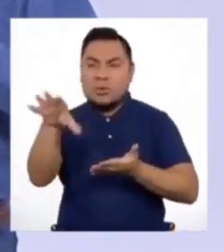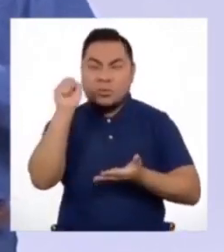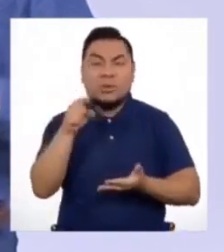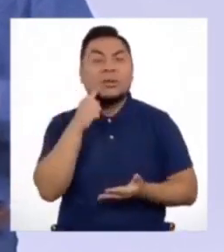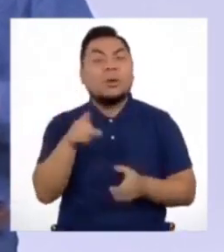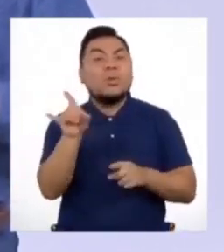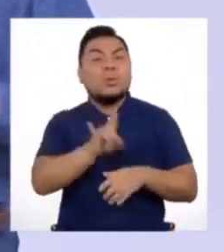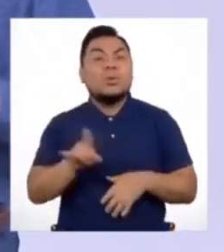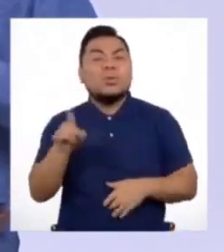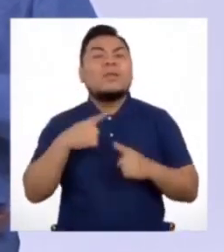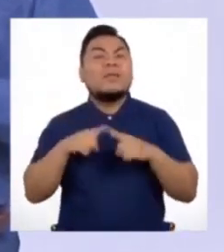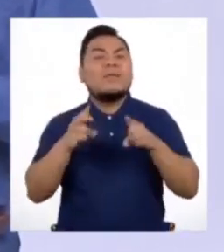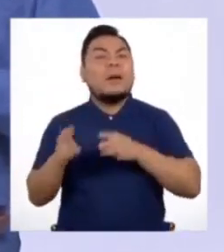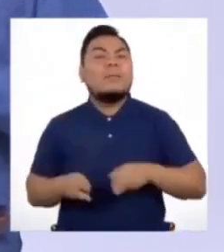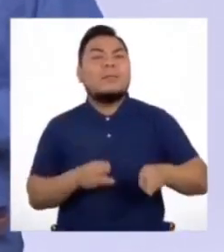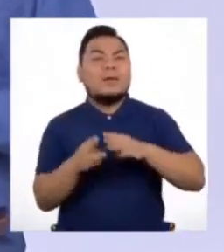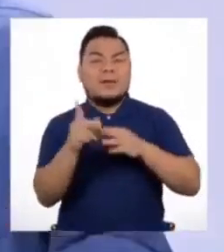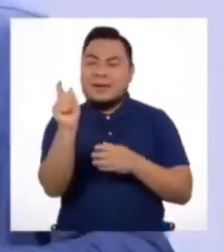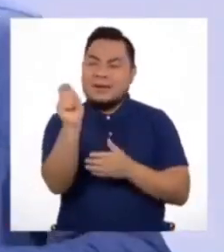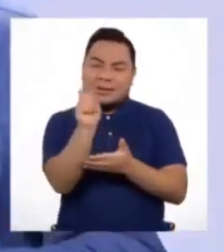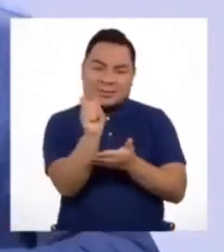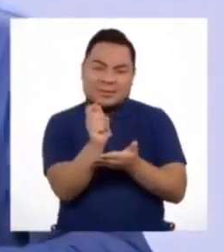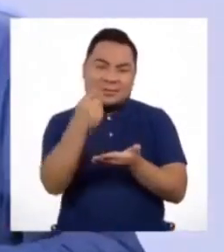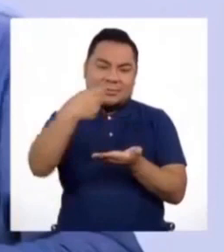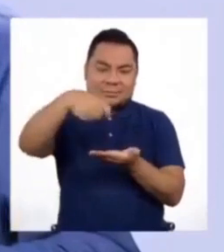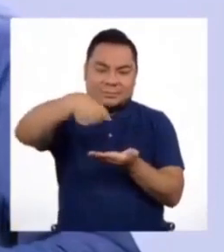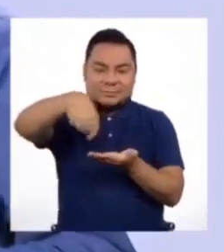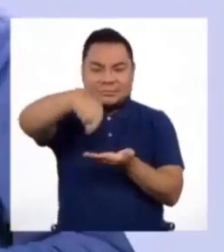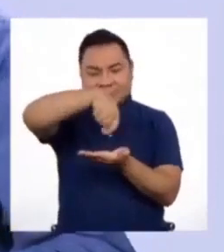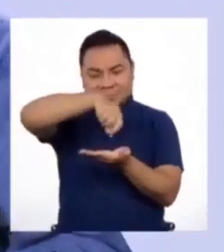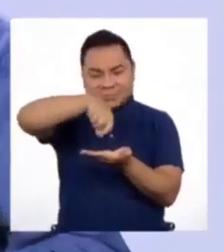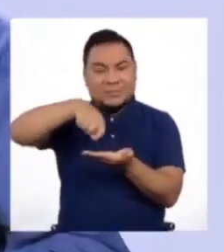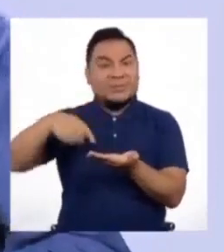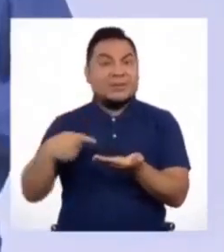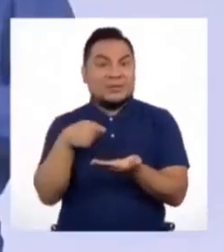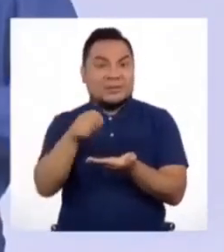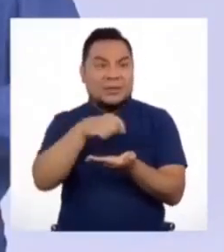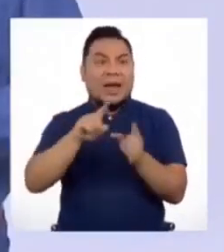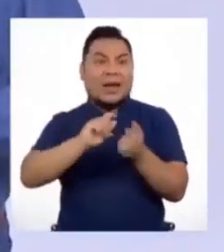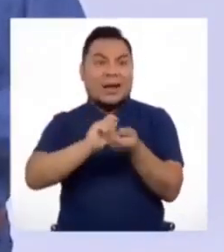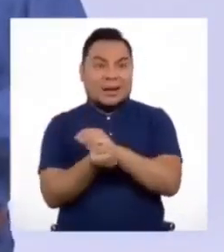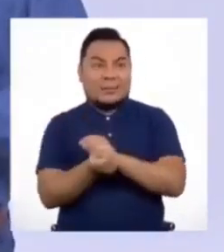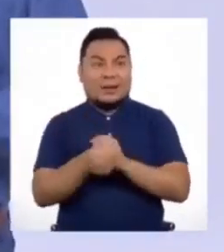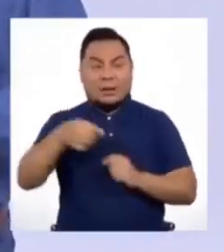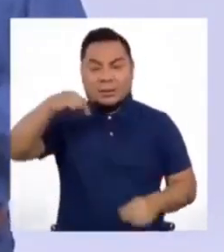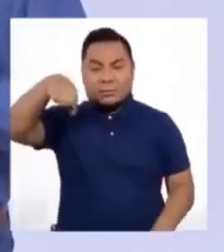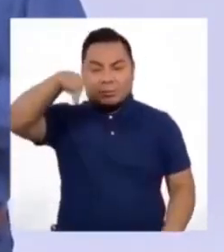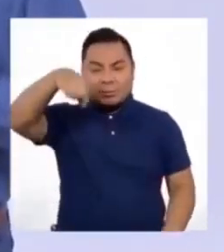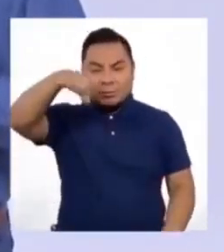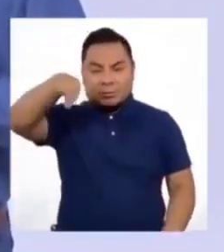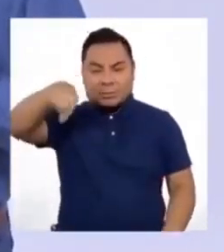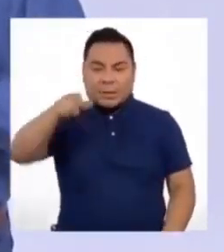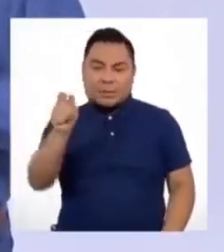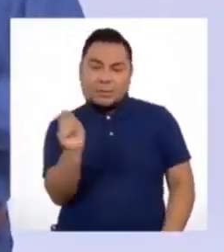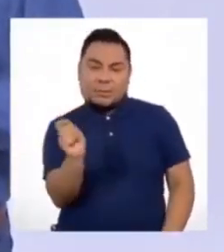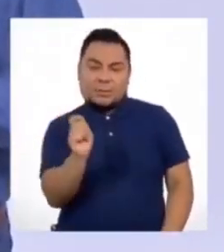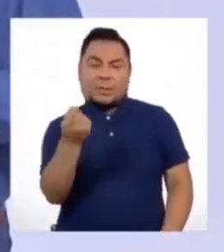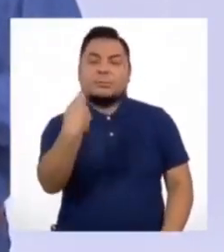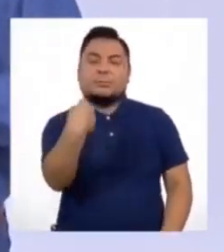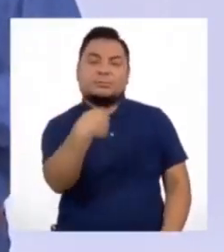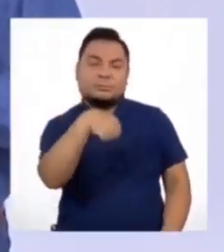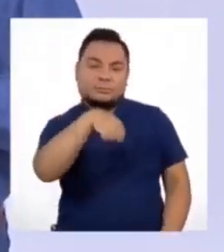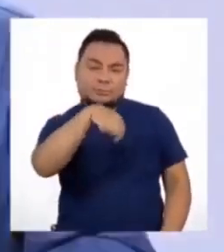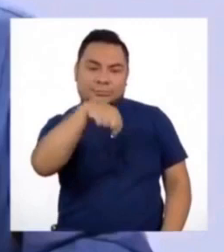usando diferentes maneras de coger el lápiz. Verás cómo tu trazo cambia. Algunos trazos tuyos pueden ser más finos